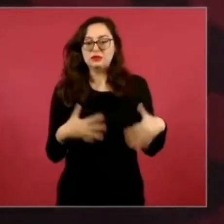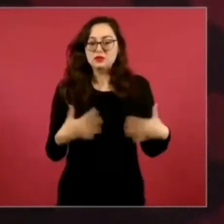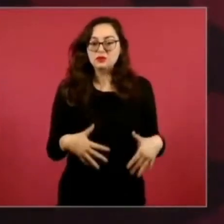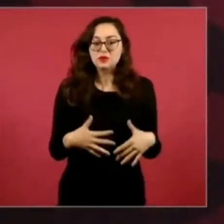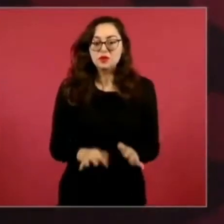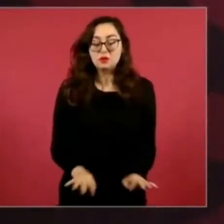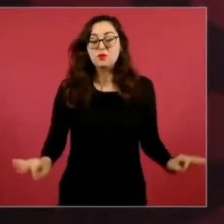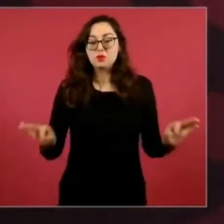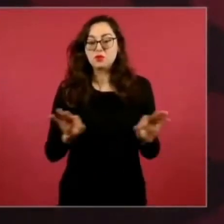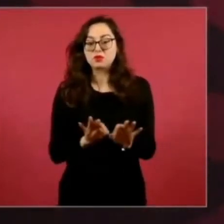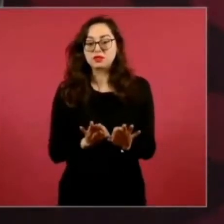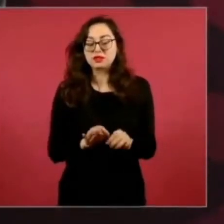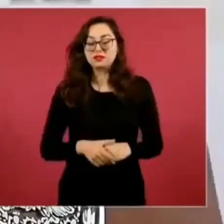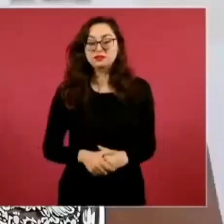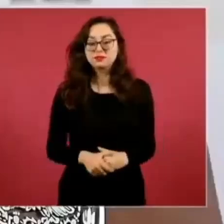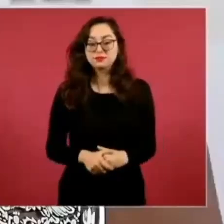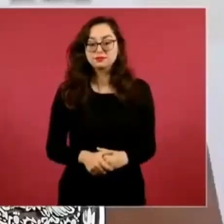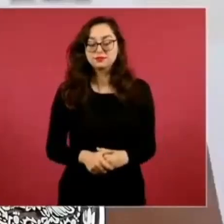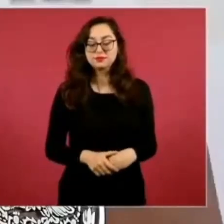Bueno,